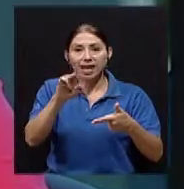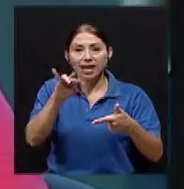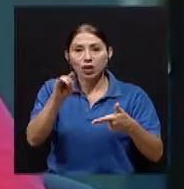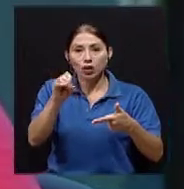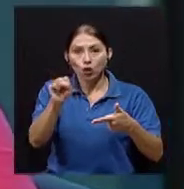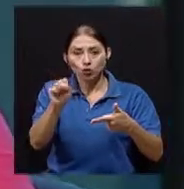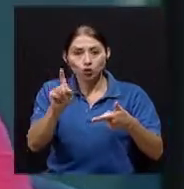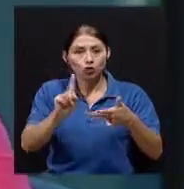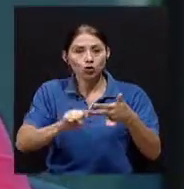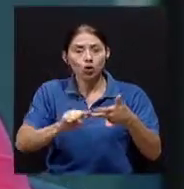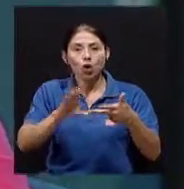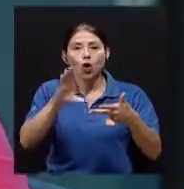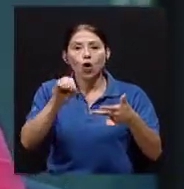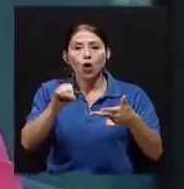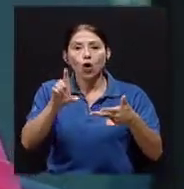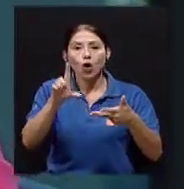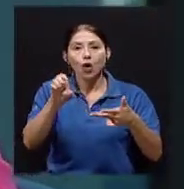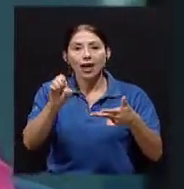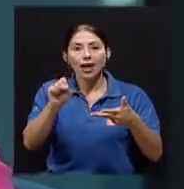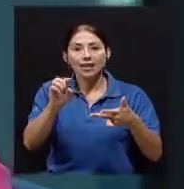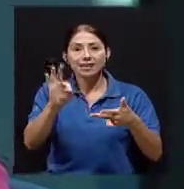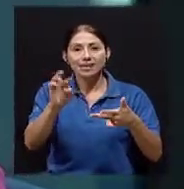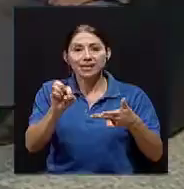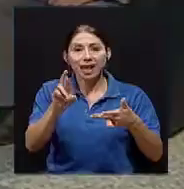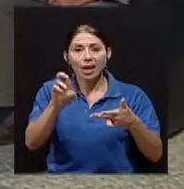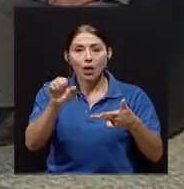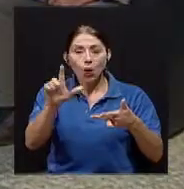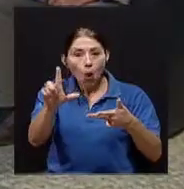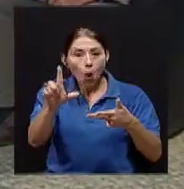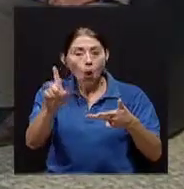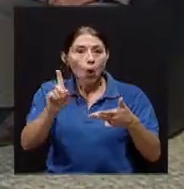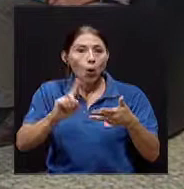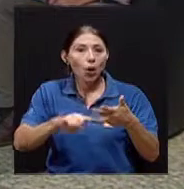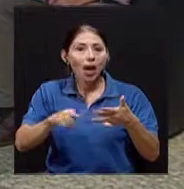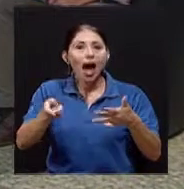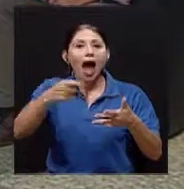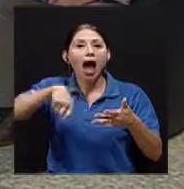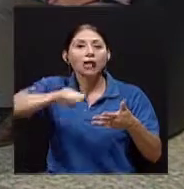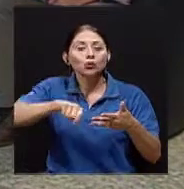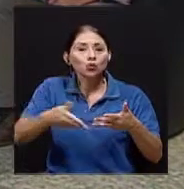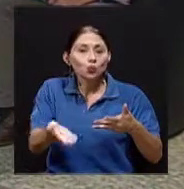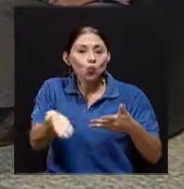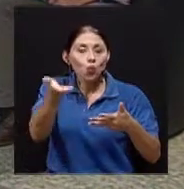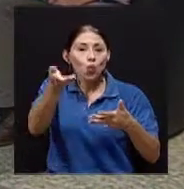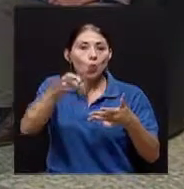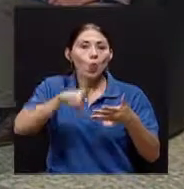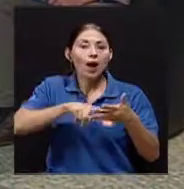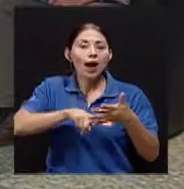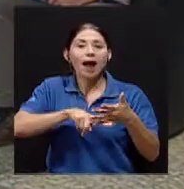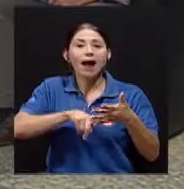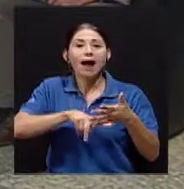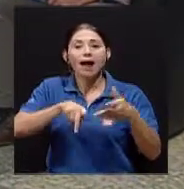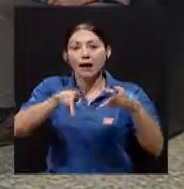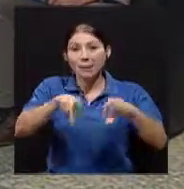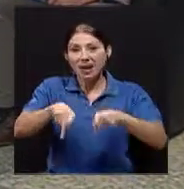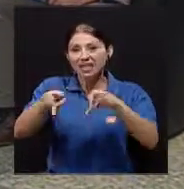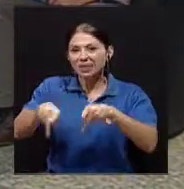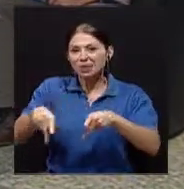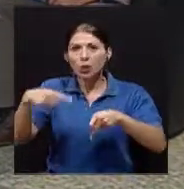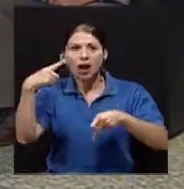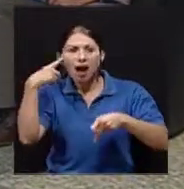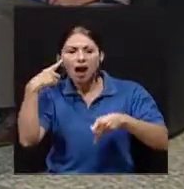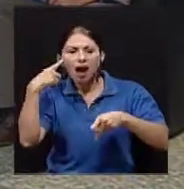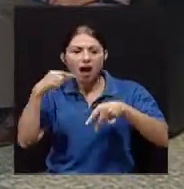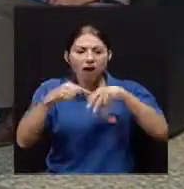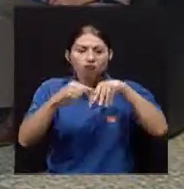azúcar un poquito elevado, intolerancia a los carbohidratos que le llamamos. De pronto el paciente se queja de dolores en las